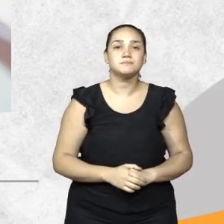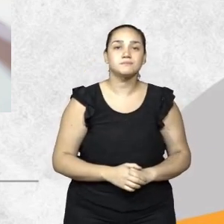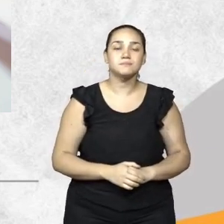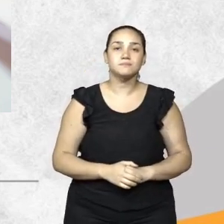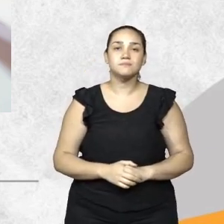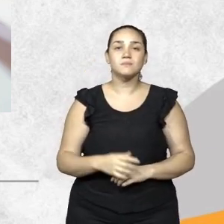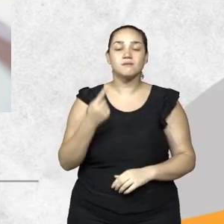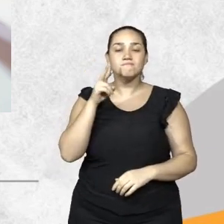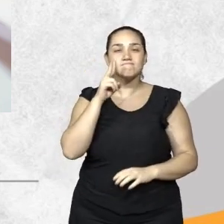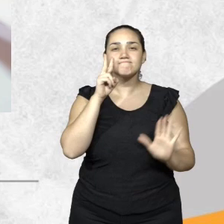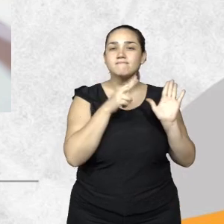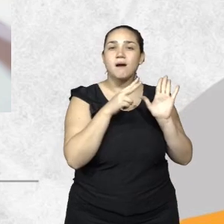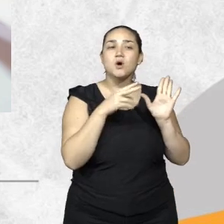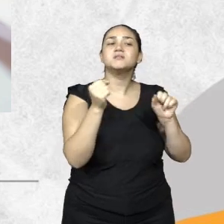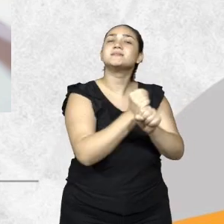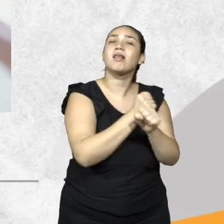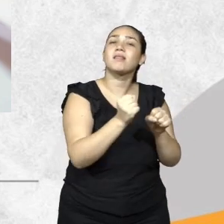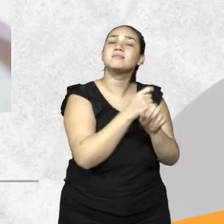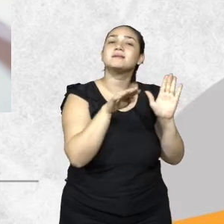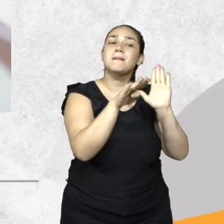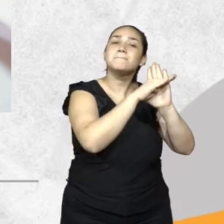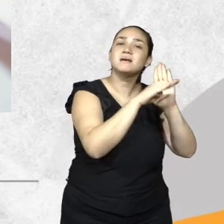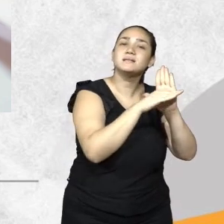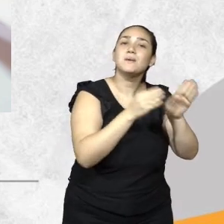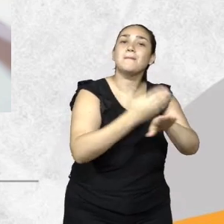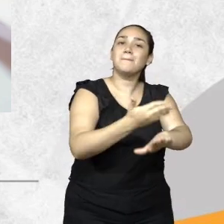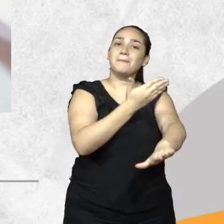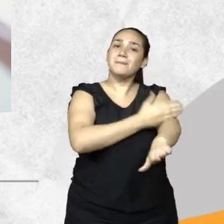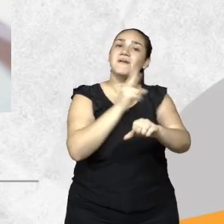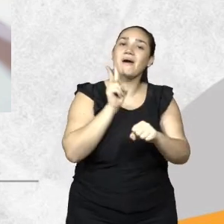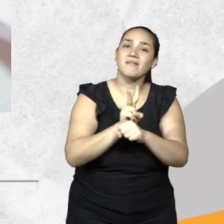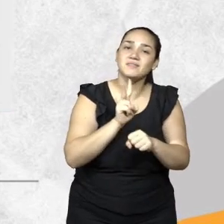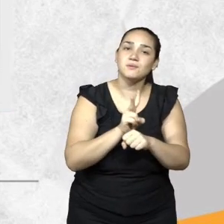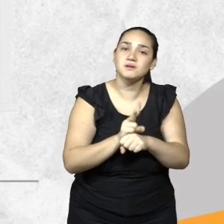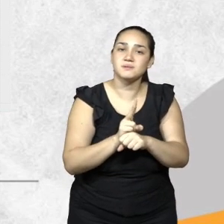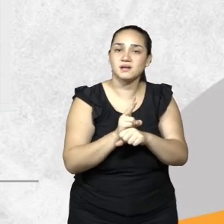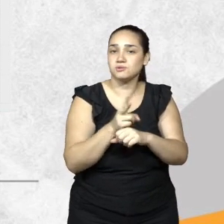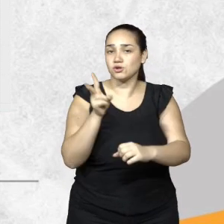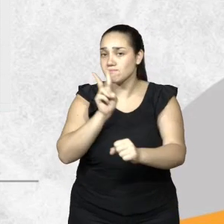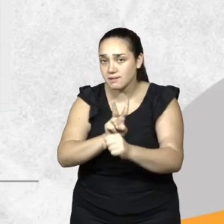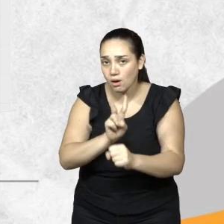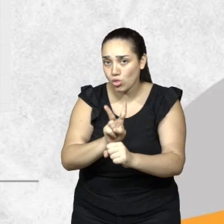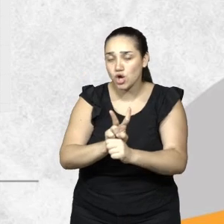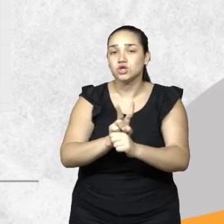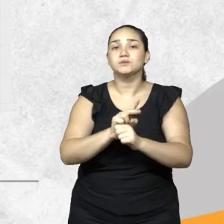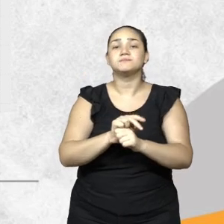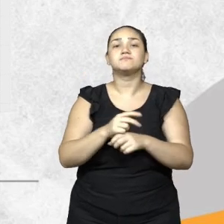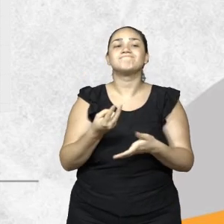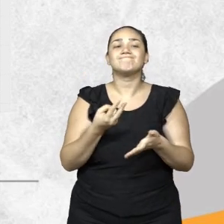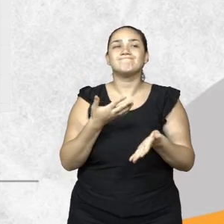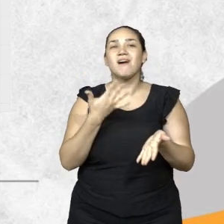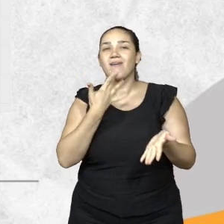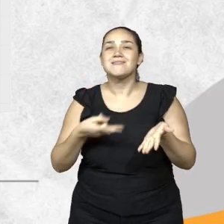Vamos a ver una sentencia donde se ha aplicado los principios preventivo y precautorio que nos obligan a